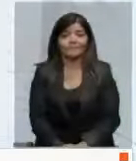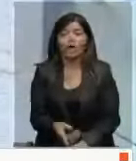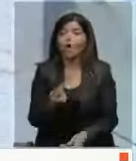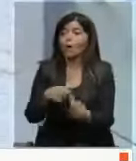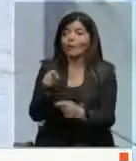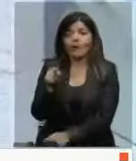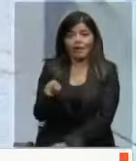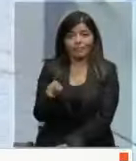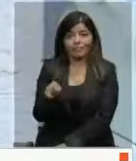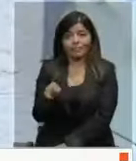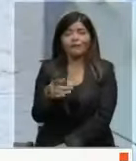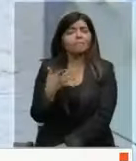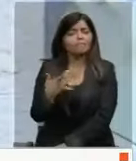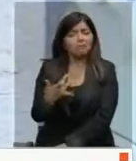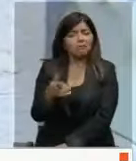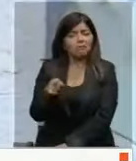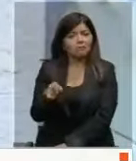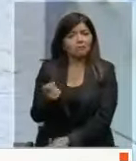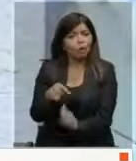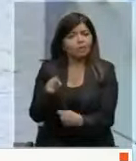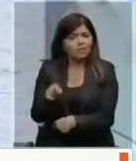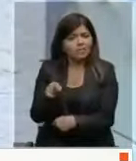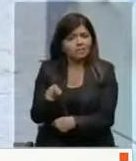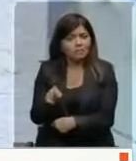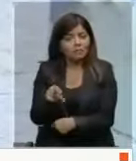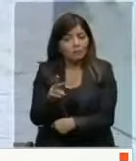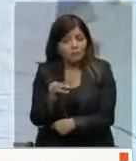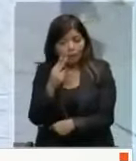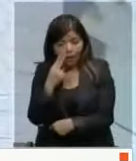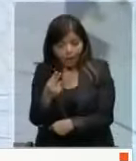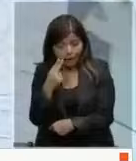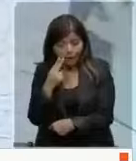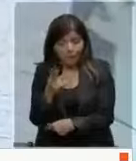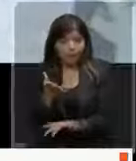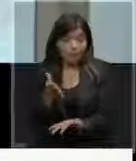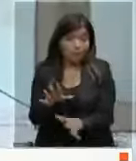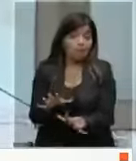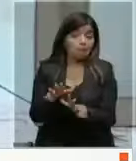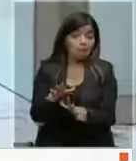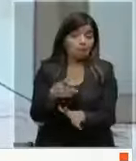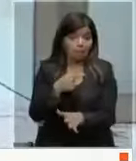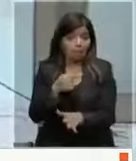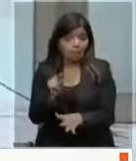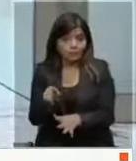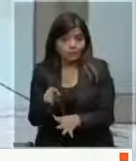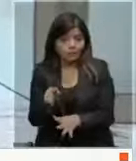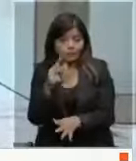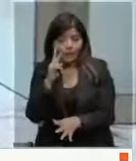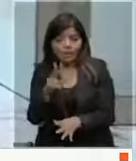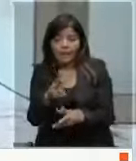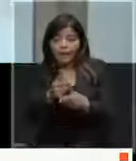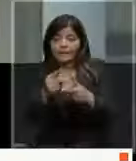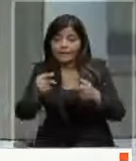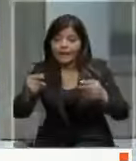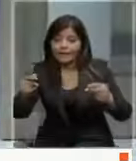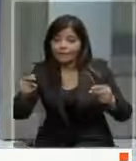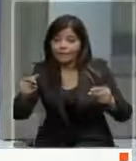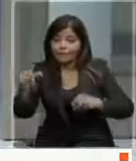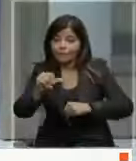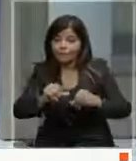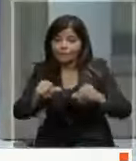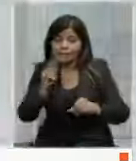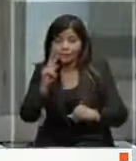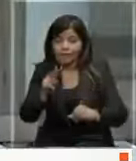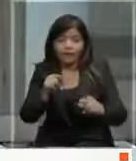este porque visualmente es más atractivo me da calidad de color profesional esta